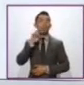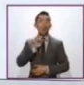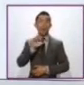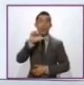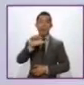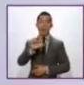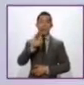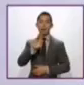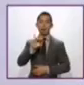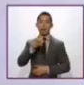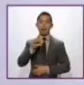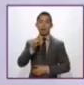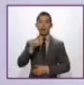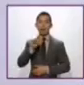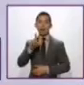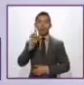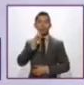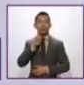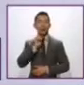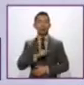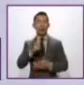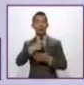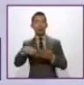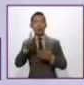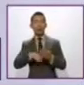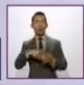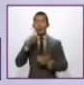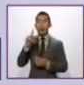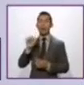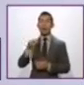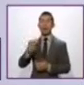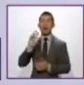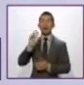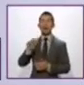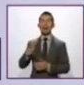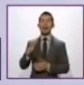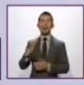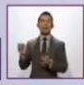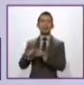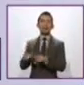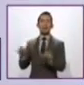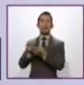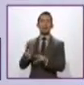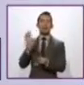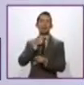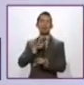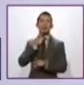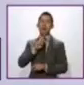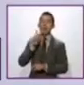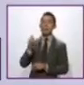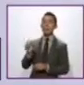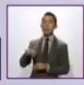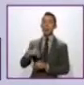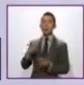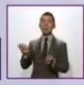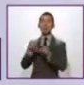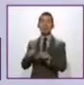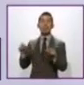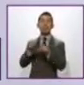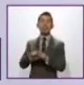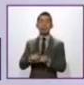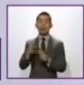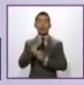Arredondo Ramos. Adelante, candidata. Votar por el PAN es votar por el continuismo, es votar PAN con lo mismo. En